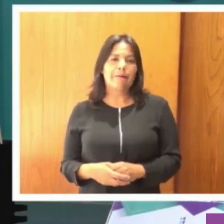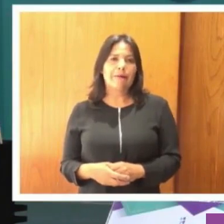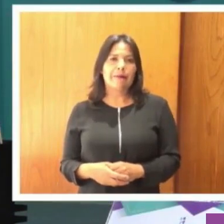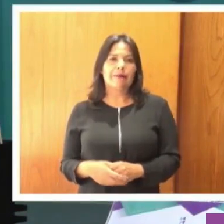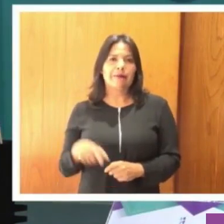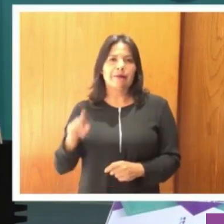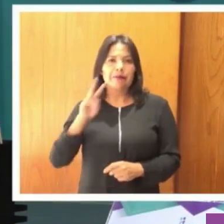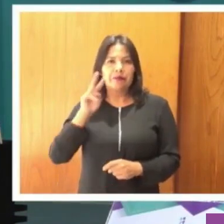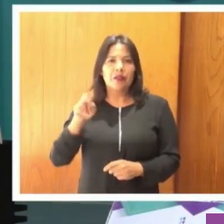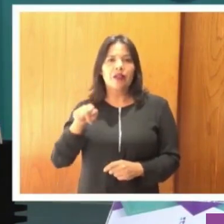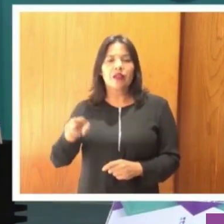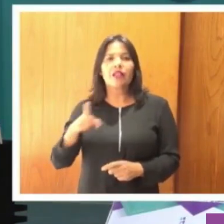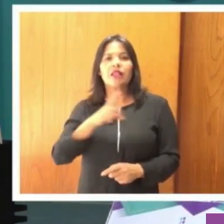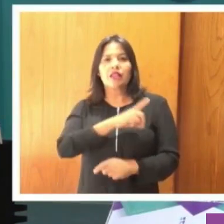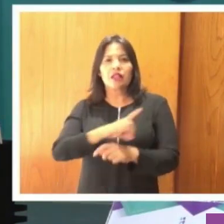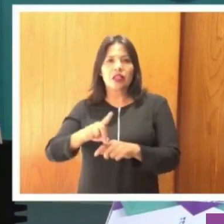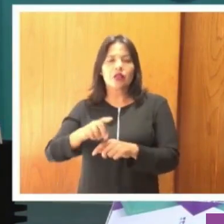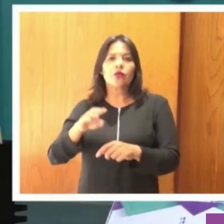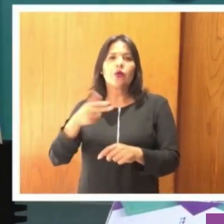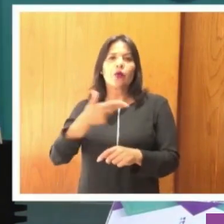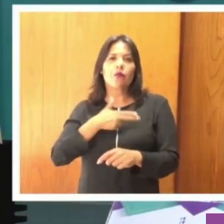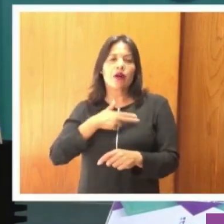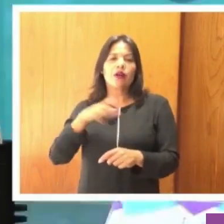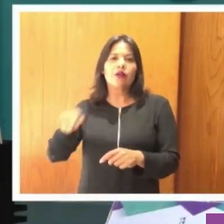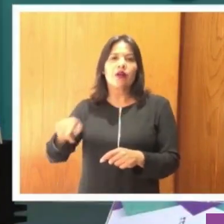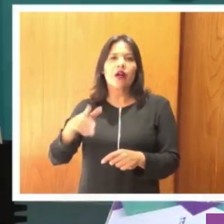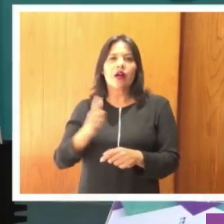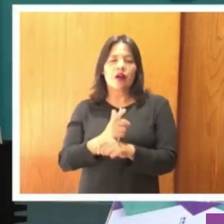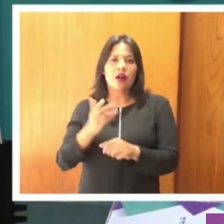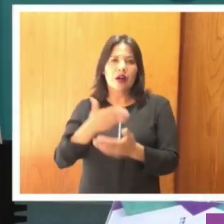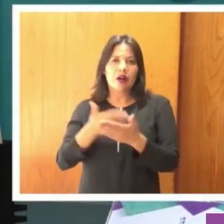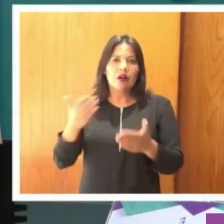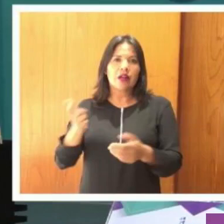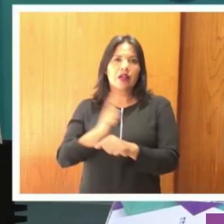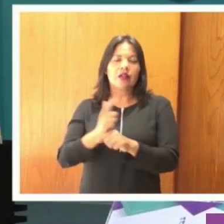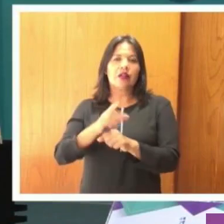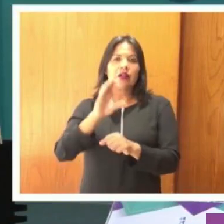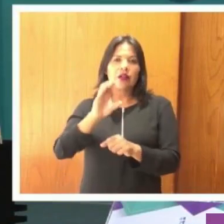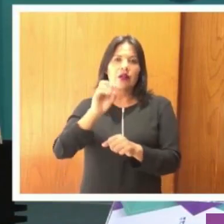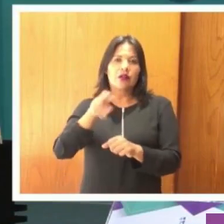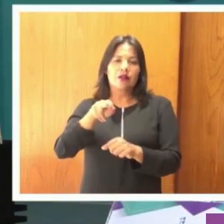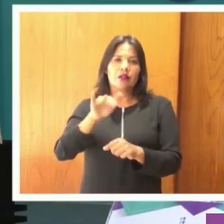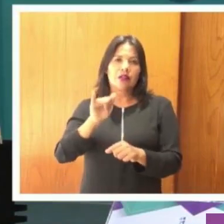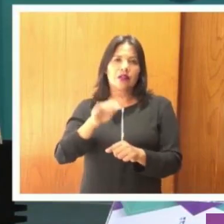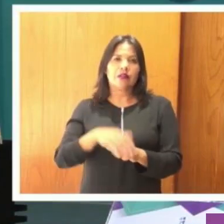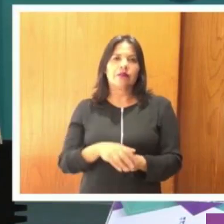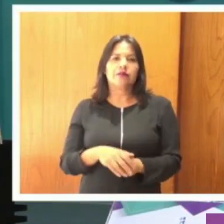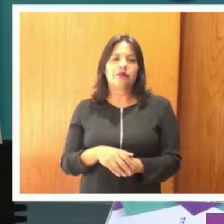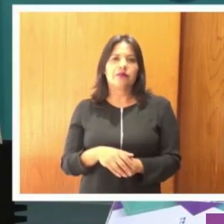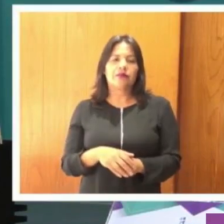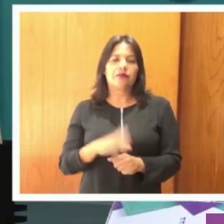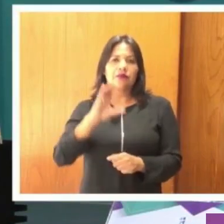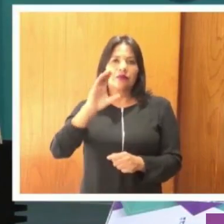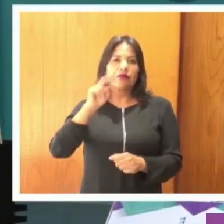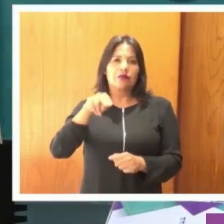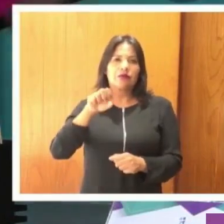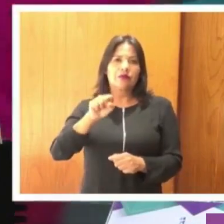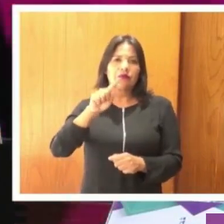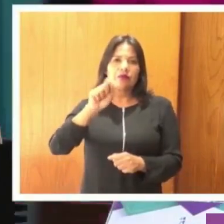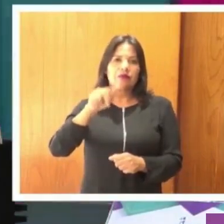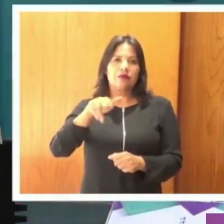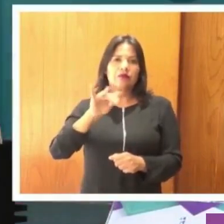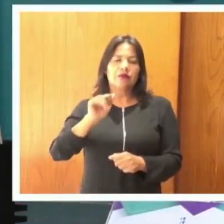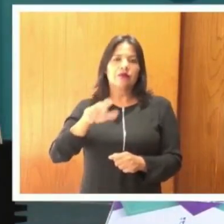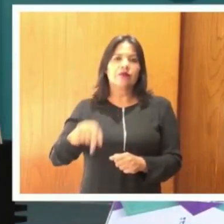la Comisión de Derechos Humanos, coordinada por la licenciada Dulce Constanza García Galloso, y